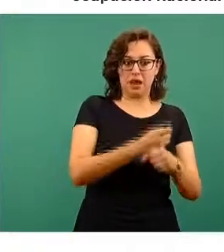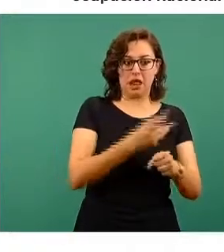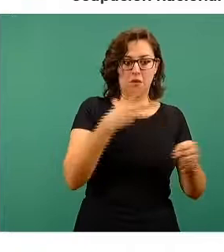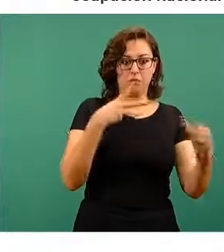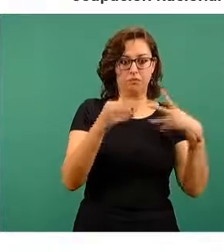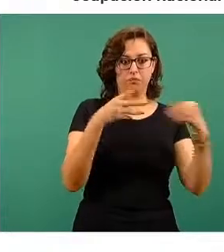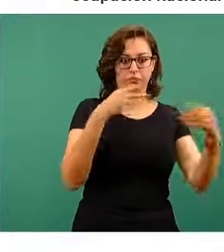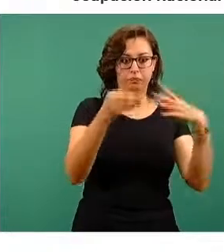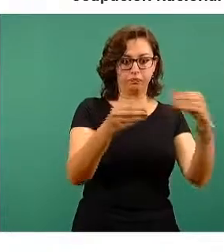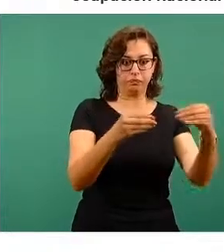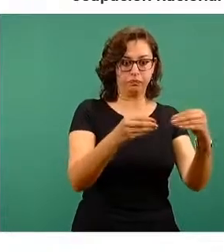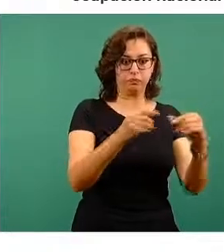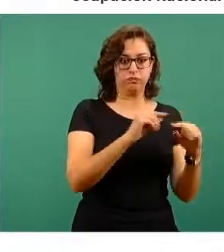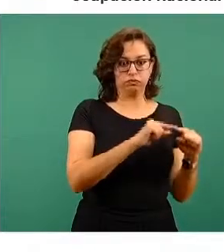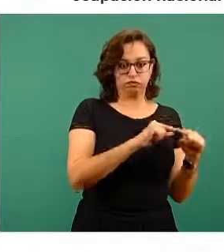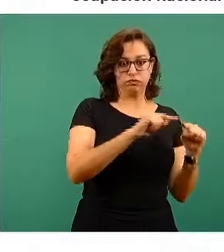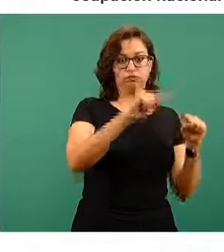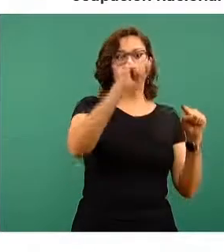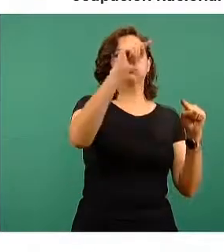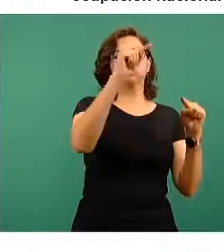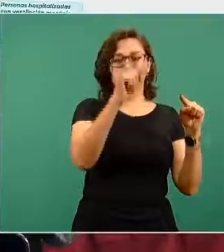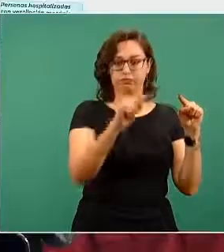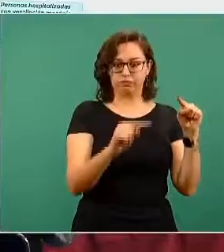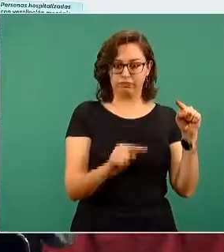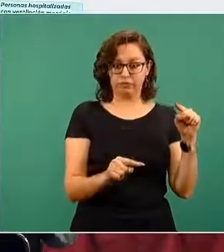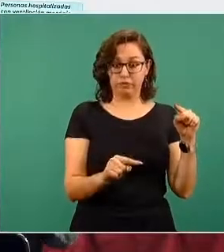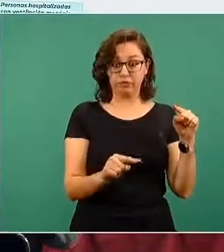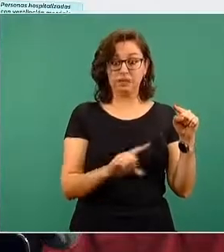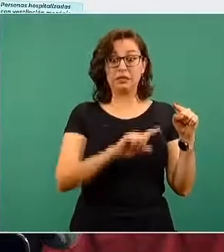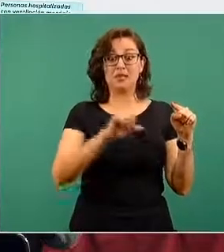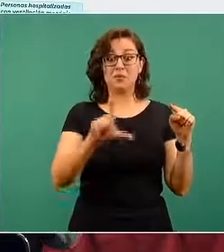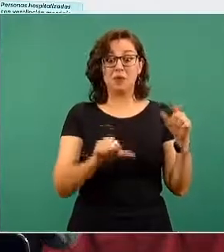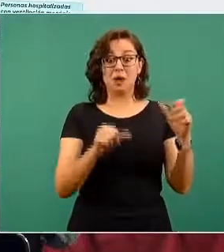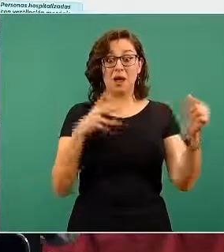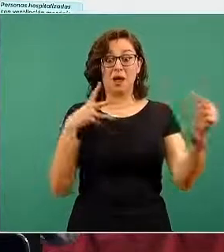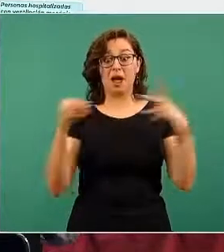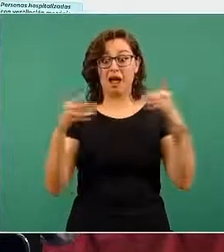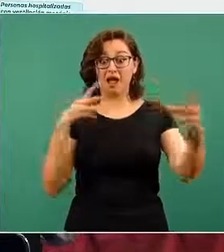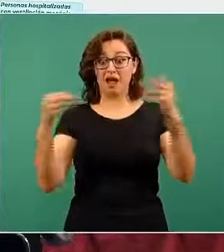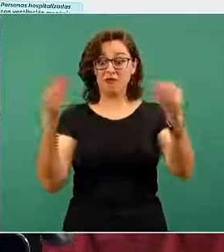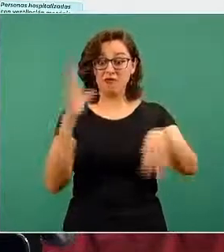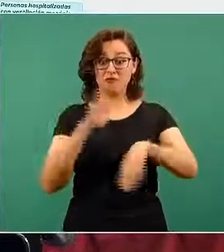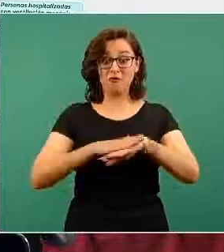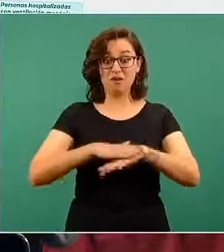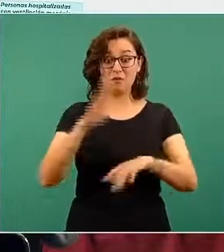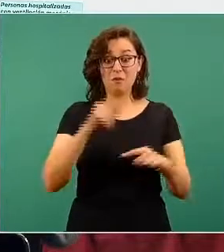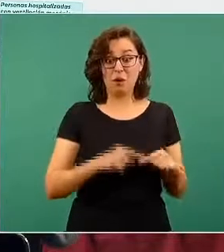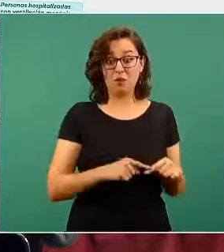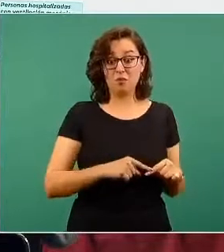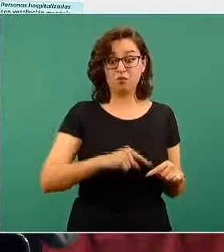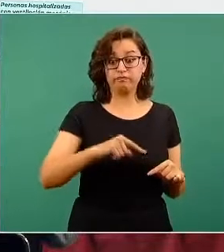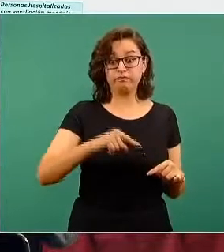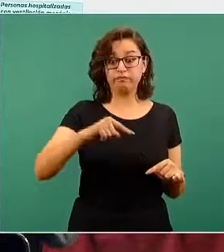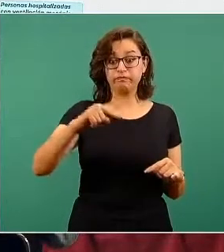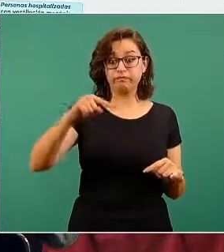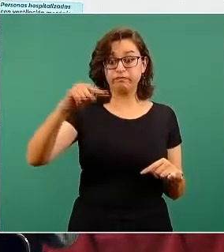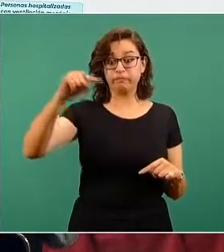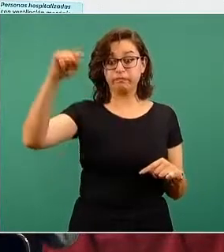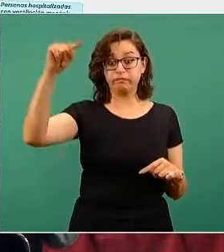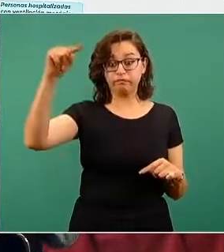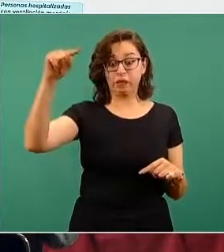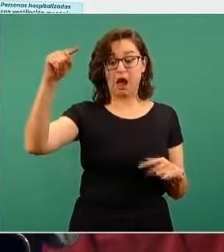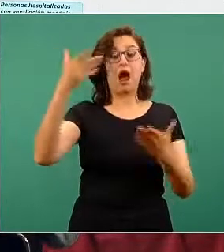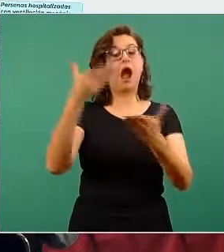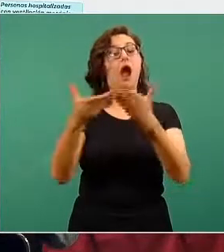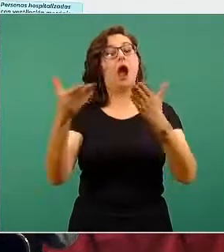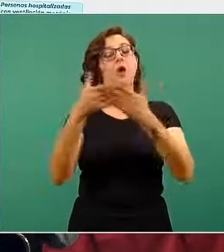ola fue mayor en carga de enfermedad, cantidad de casos y personas hospitalizadas, pues bueno, el descenso que tenemos al día de hoy